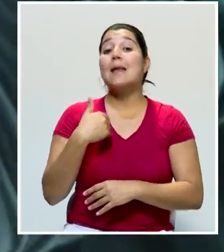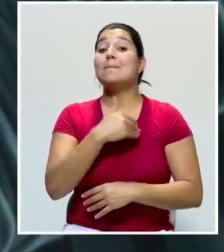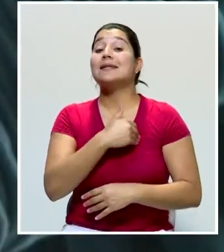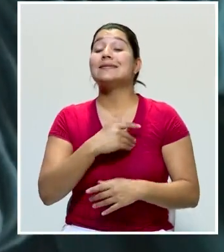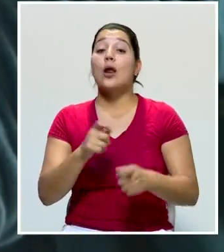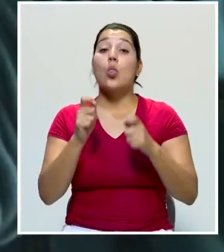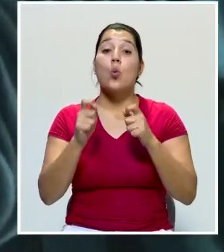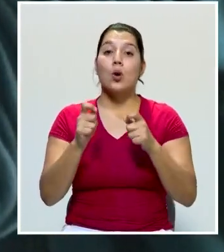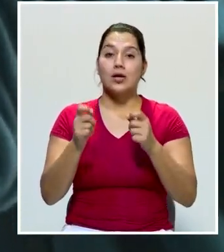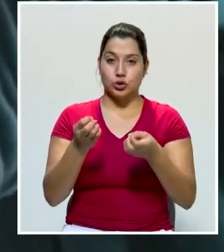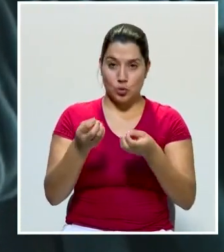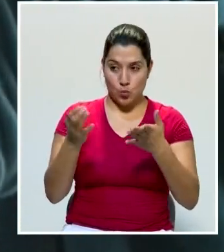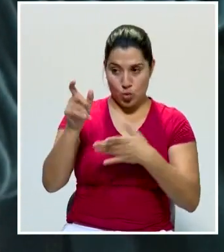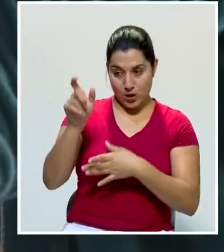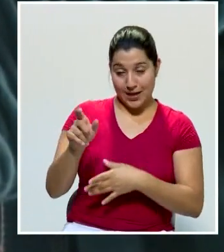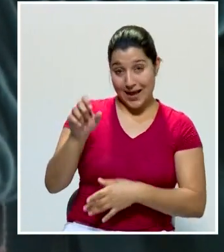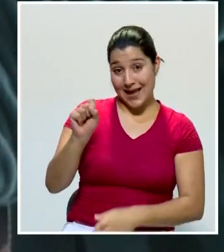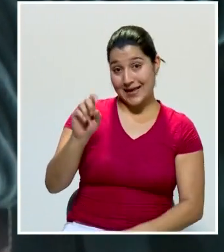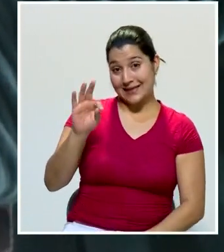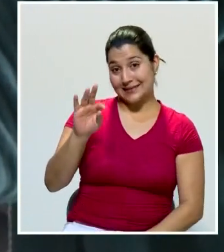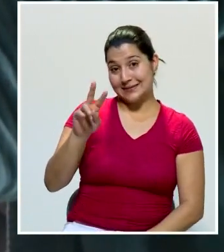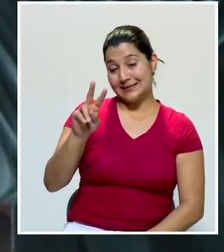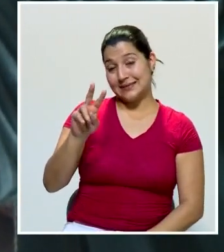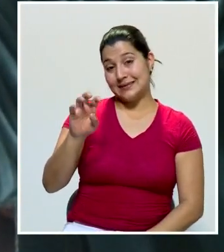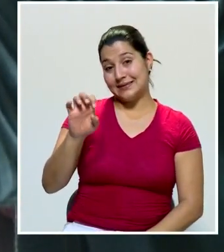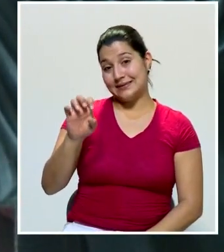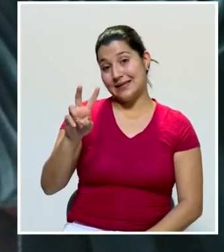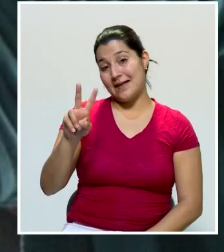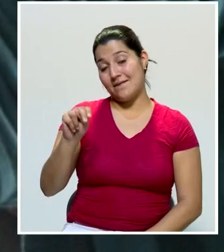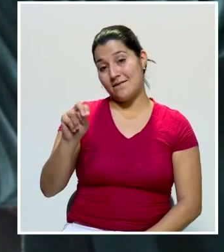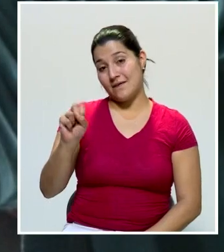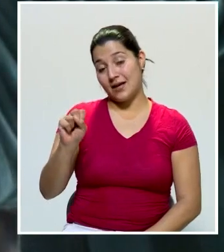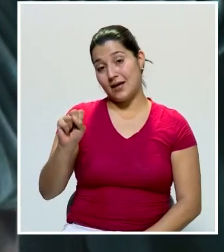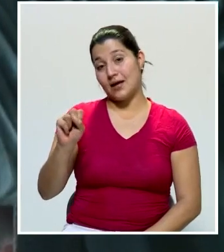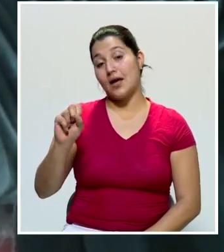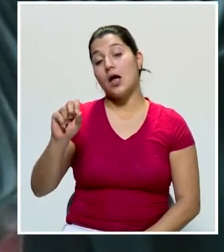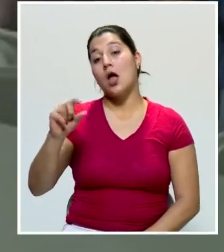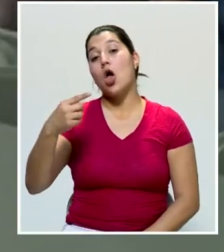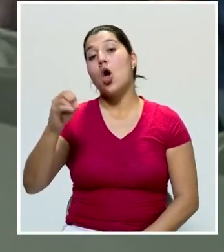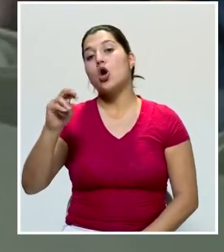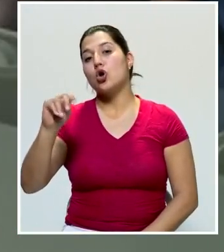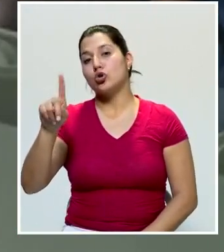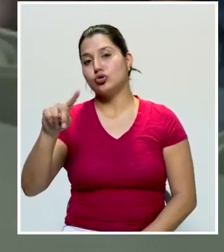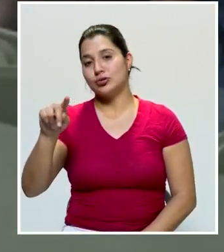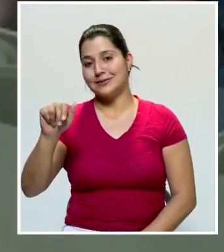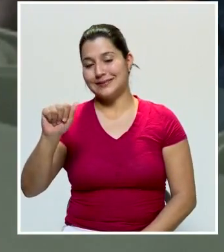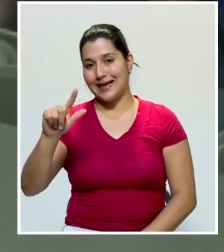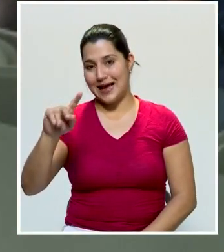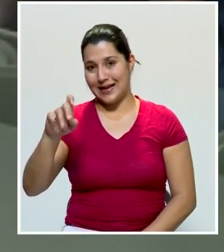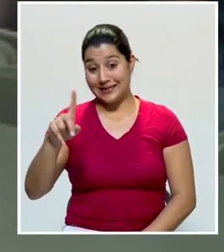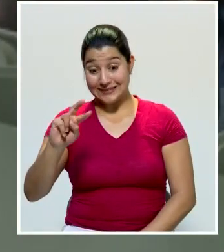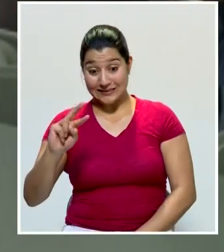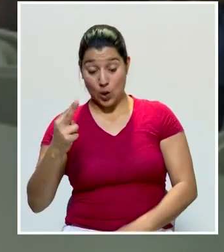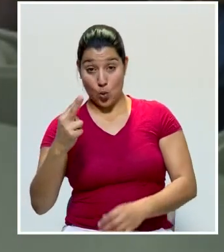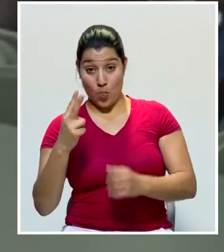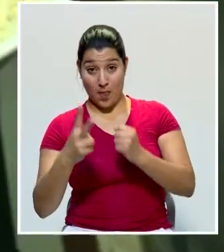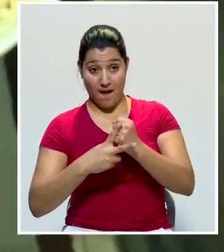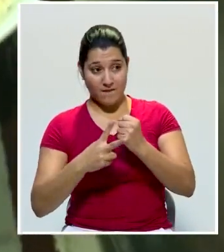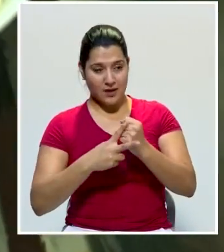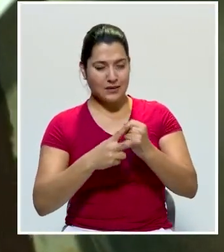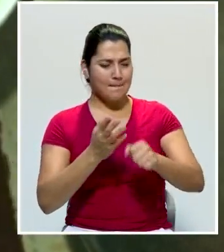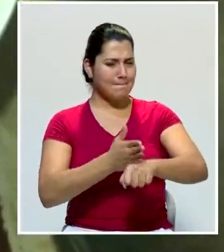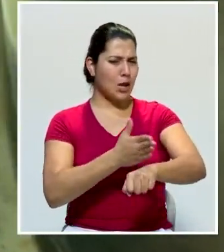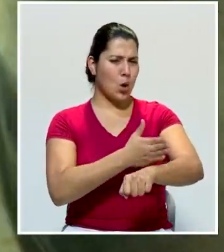Educación Pública, Steven González, en la segunda etapa hubo una notable mejoría en tiempo de entrega y